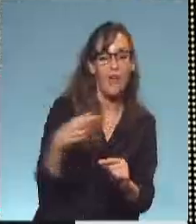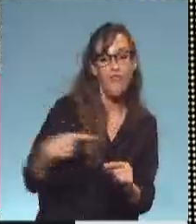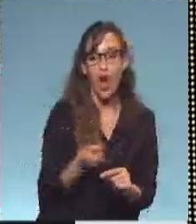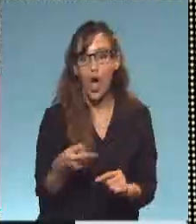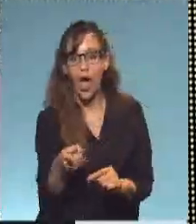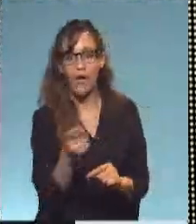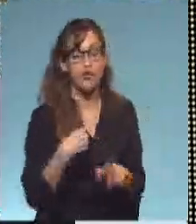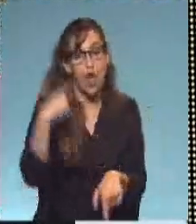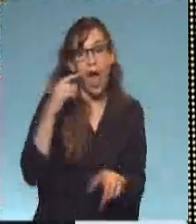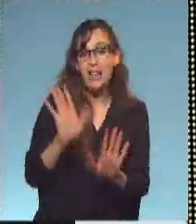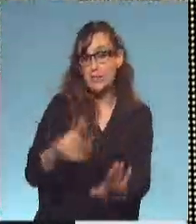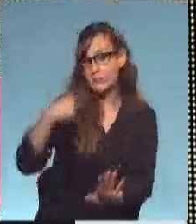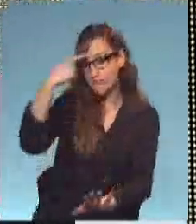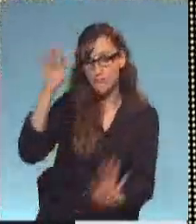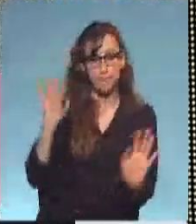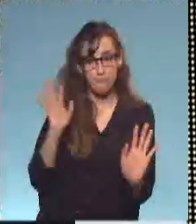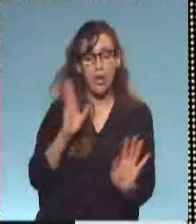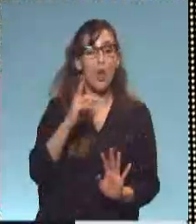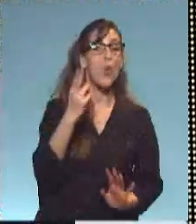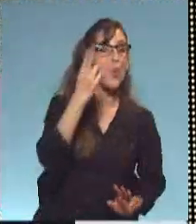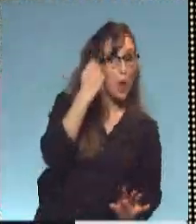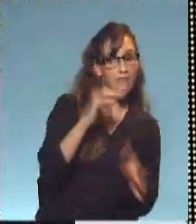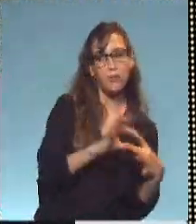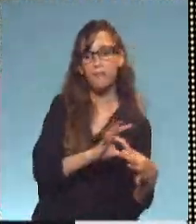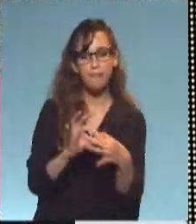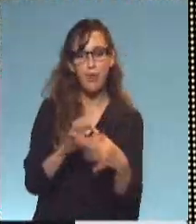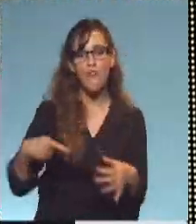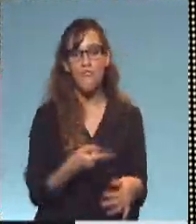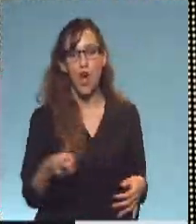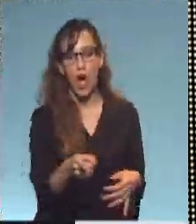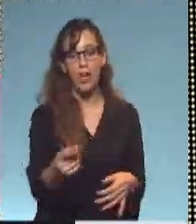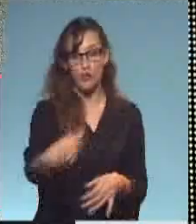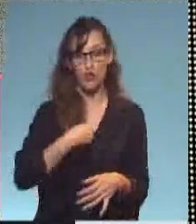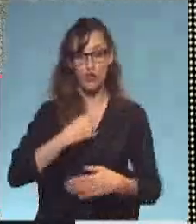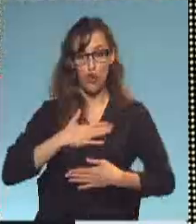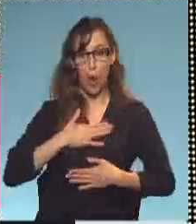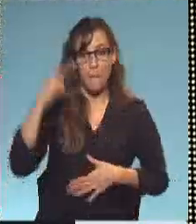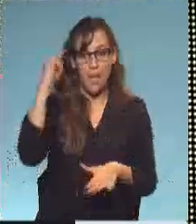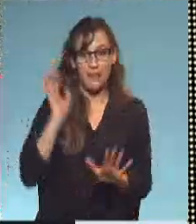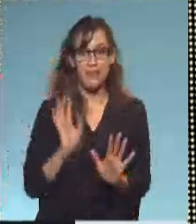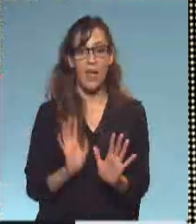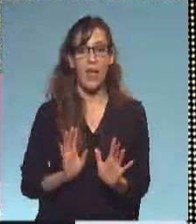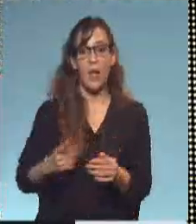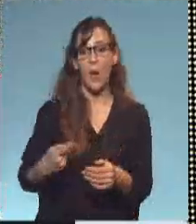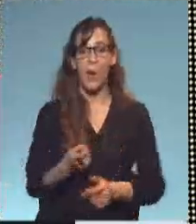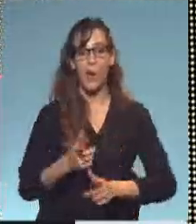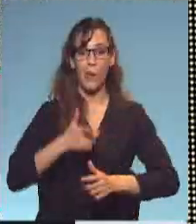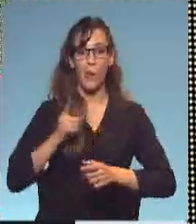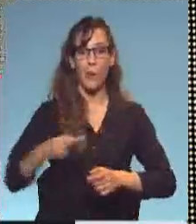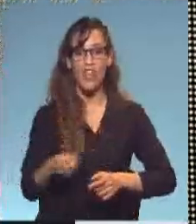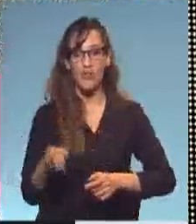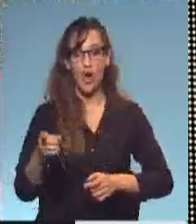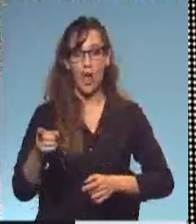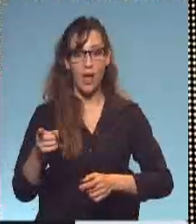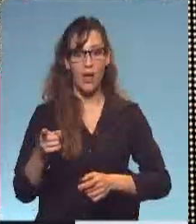una boa. Yo, así me lo construí yo, digamos. Es una boa. Sí. Entonces, yo me imaginé que estaba con una boa en la mano, como una víbora. Tocando. Como, tocando. Sí, un